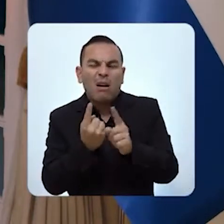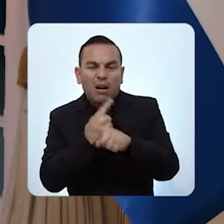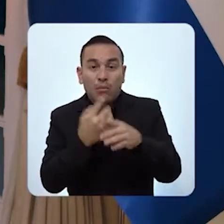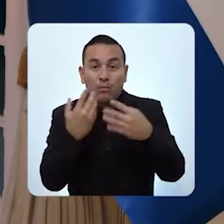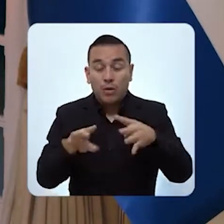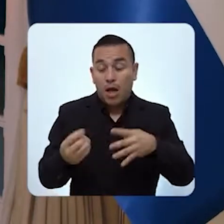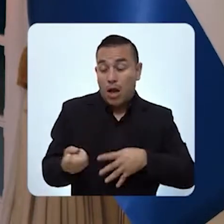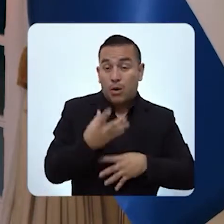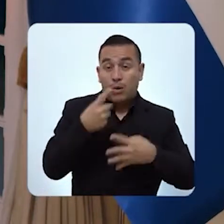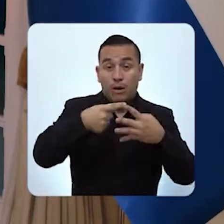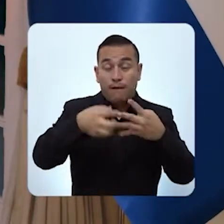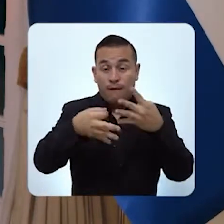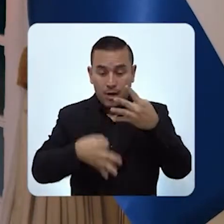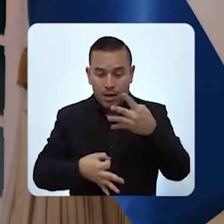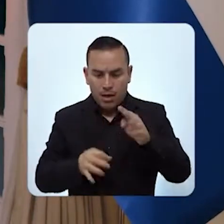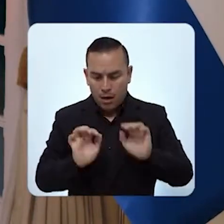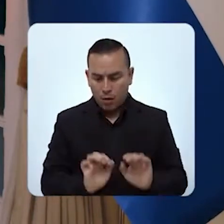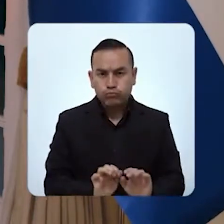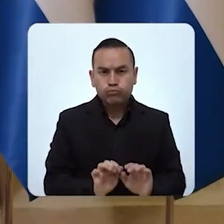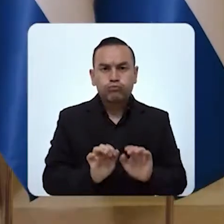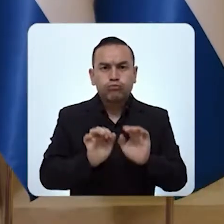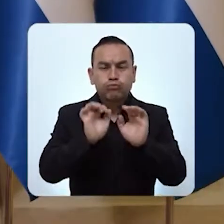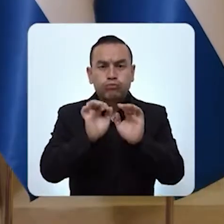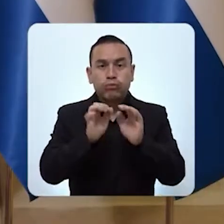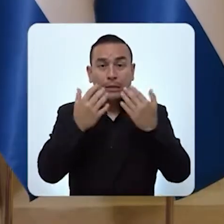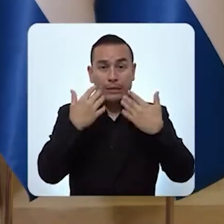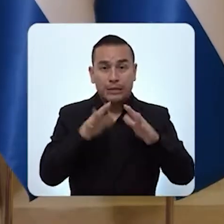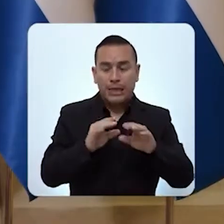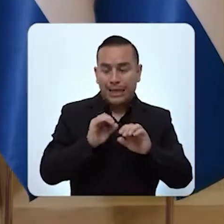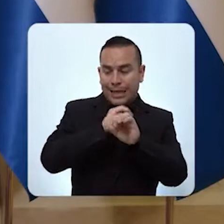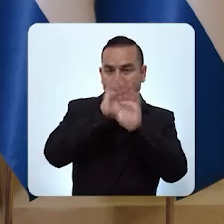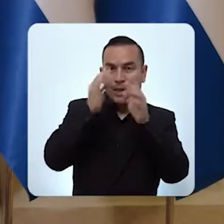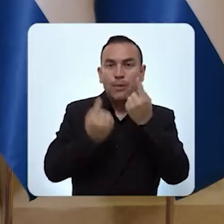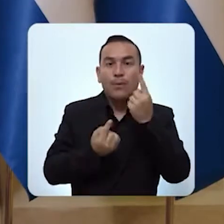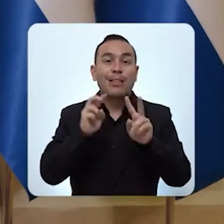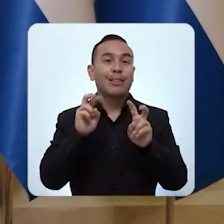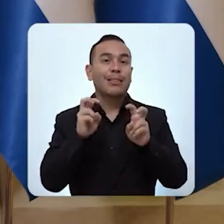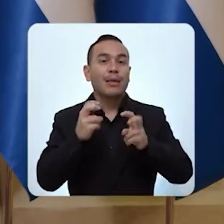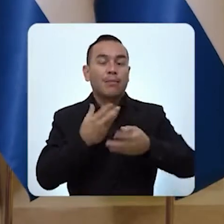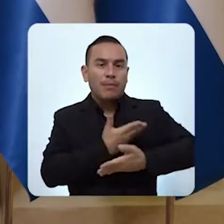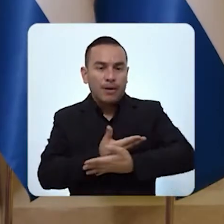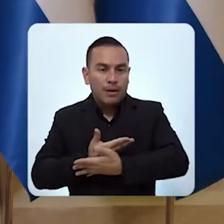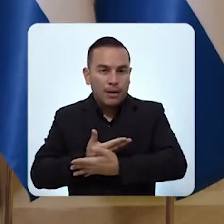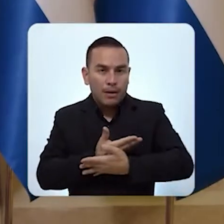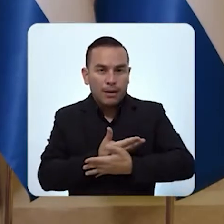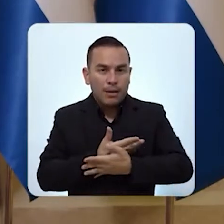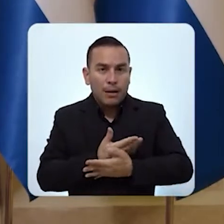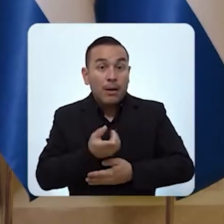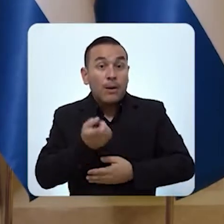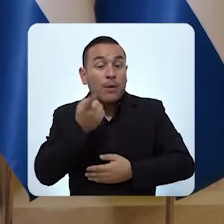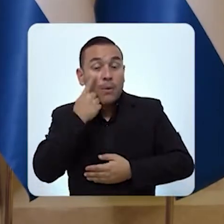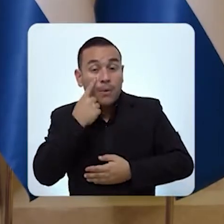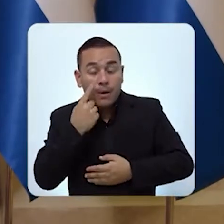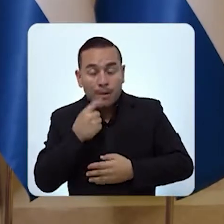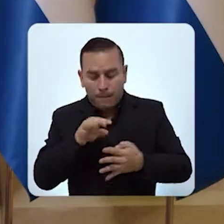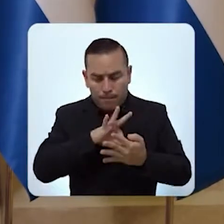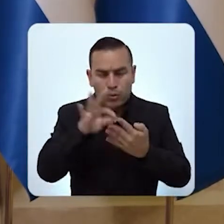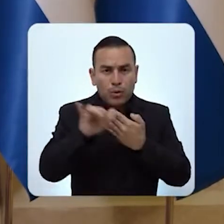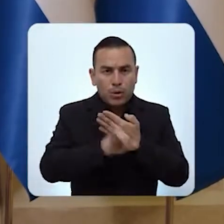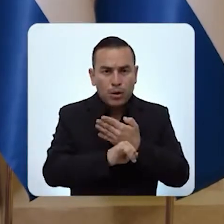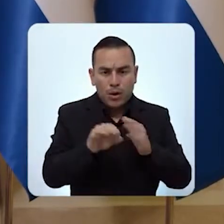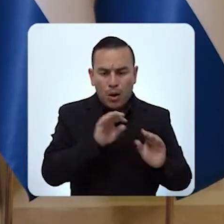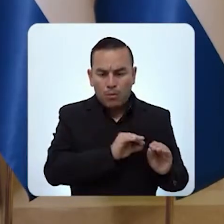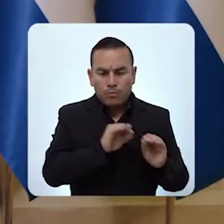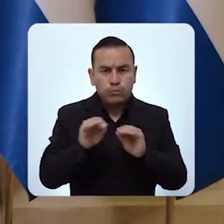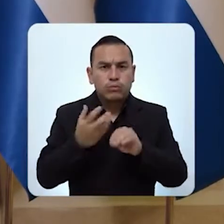algunos de los cambios que introduce la nueva ley Crecer Juntos? Se incluye y se define la primera infancia. Esto permitirá priorizar políticas,